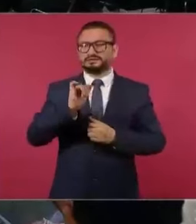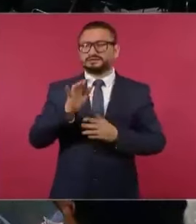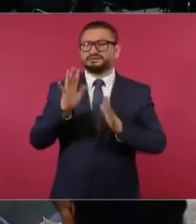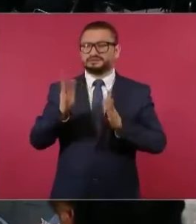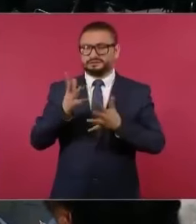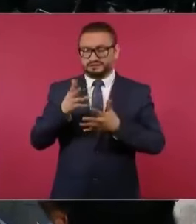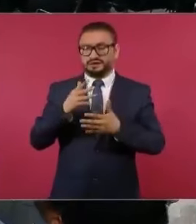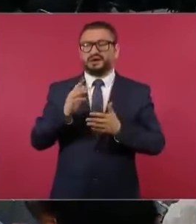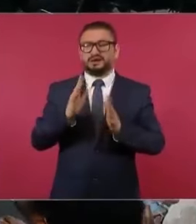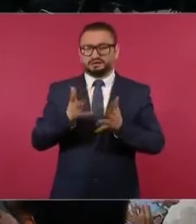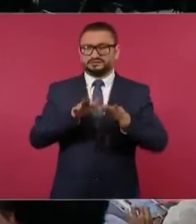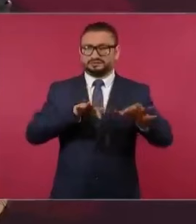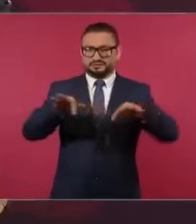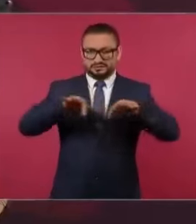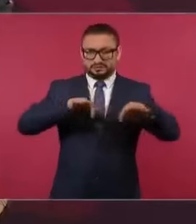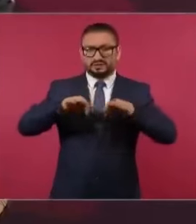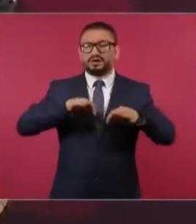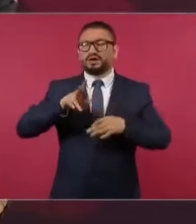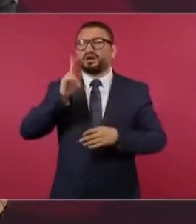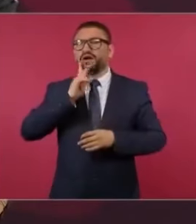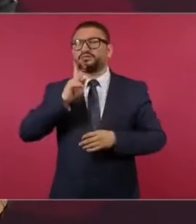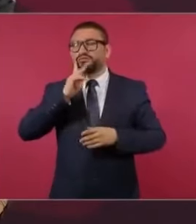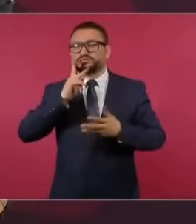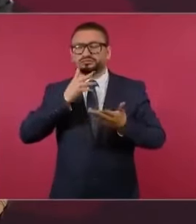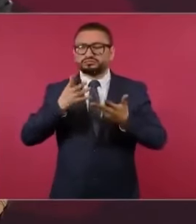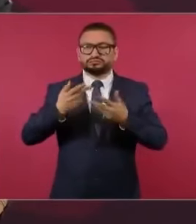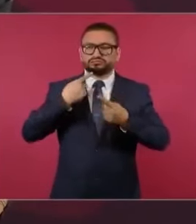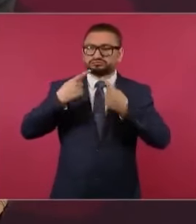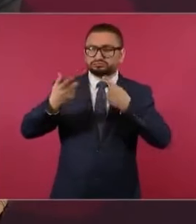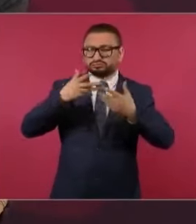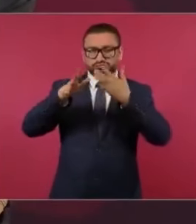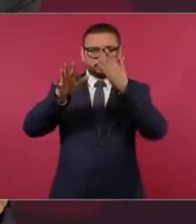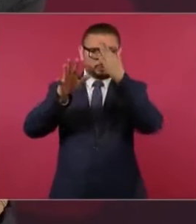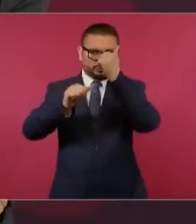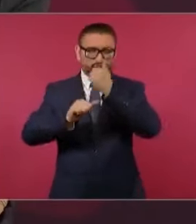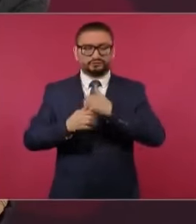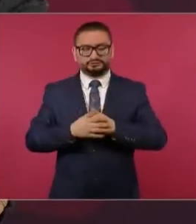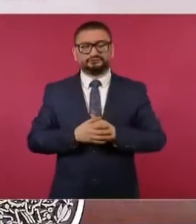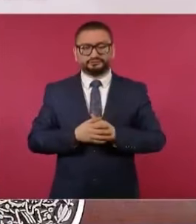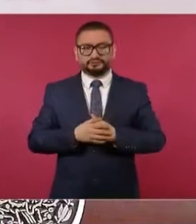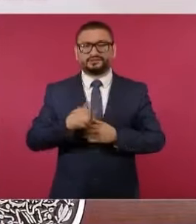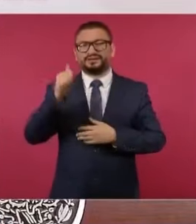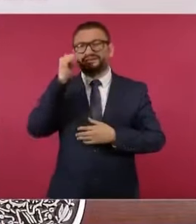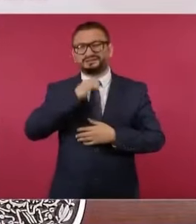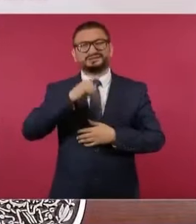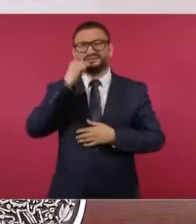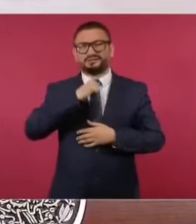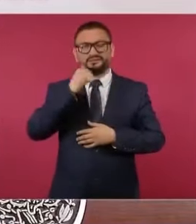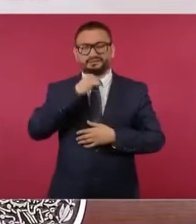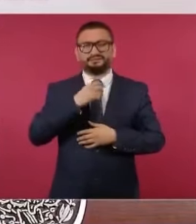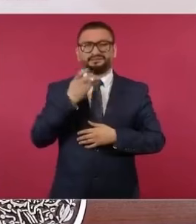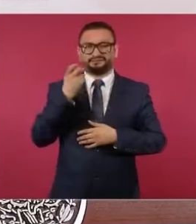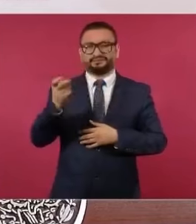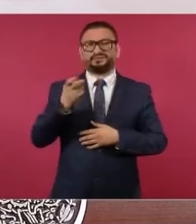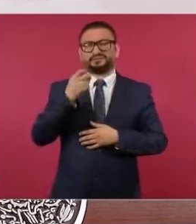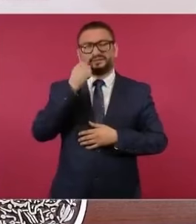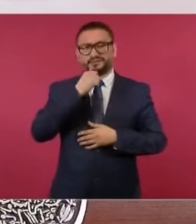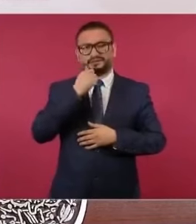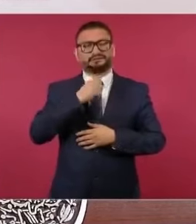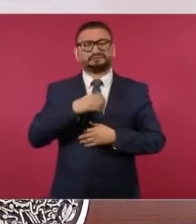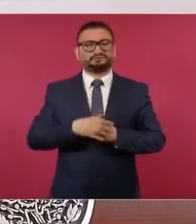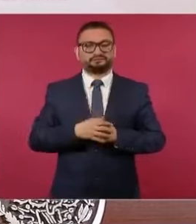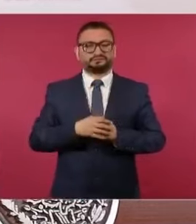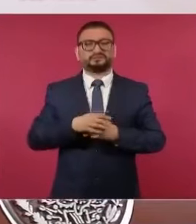Amigas y amigos les doy la bienvenida al Canal 4t México soy Mario Alfonso y hoy Quiero compartir con